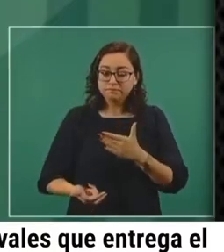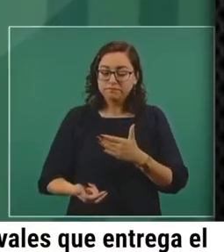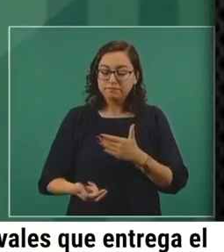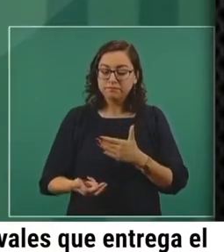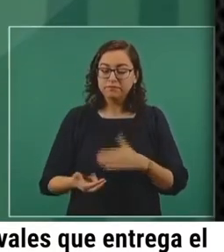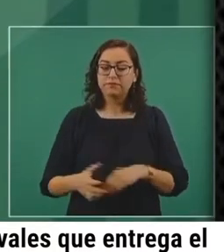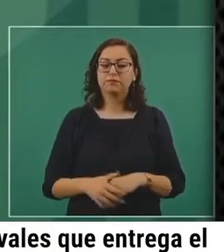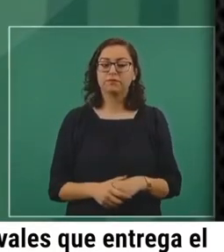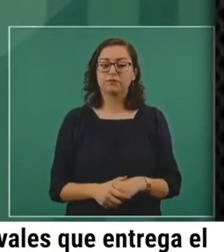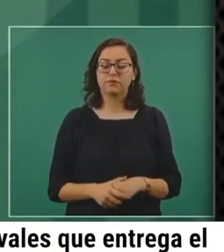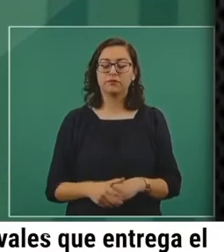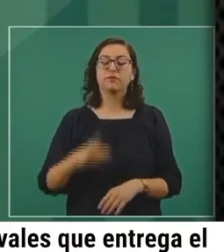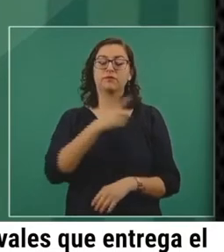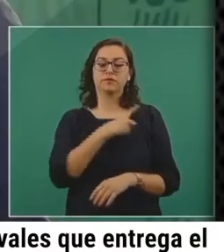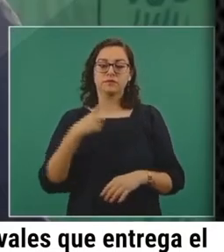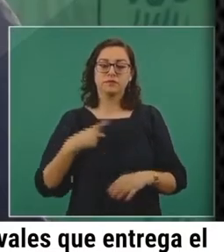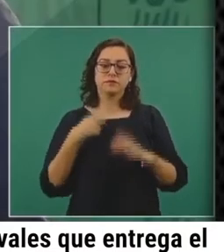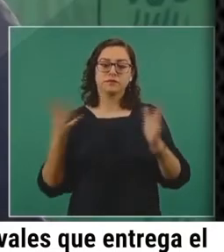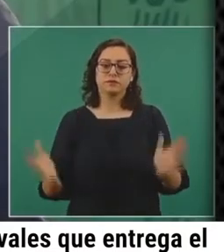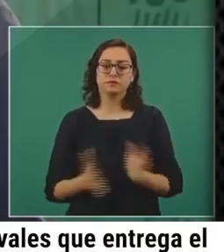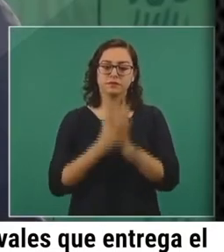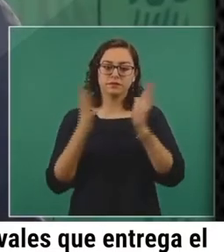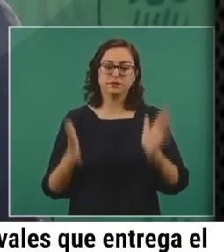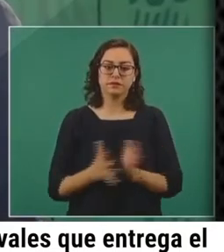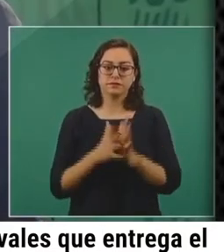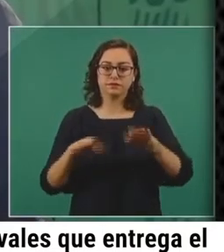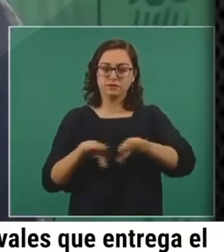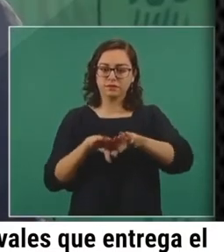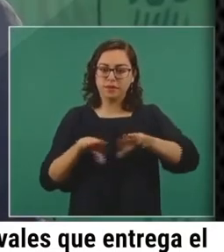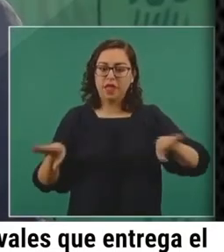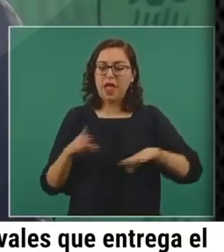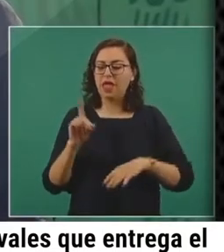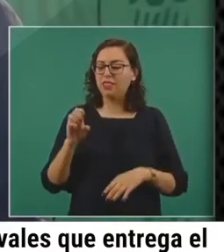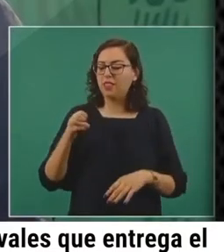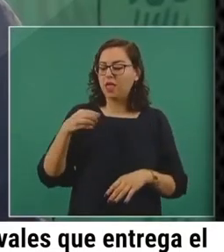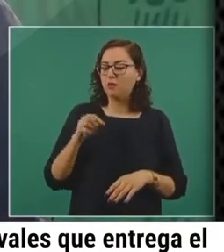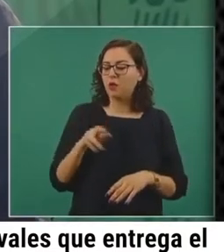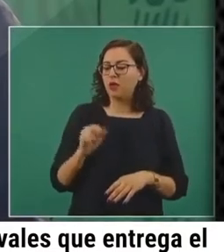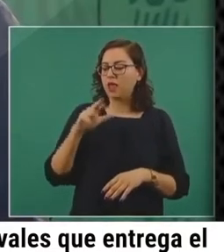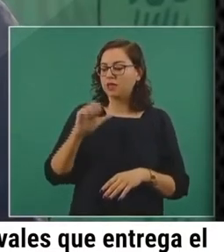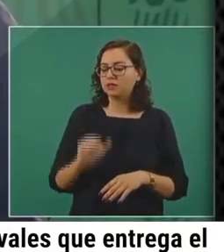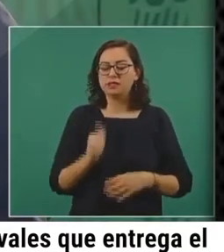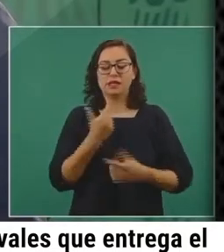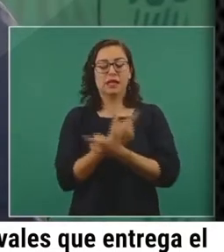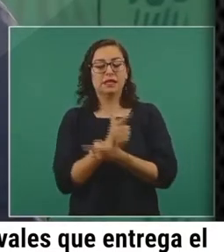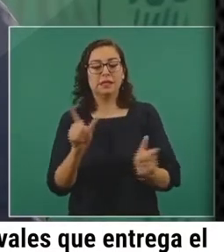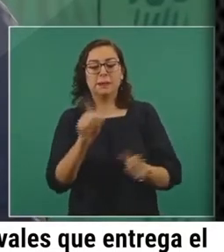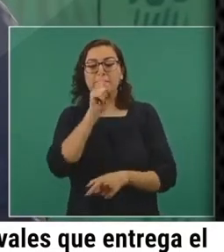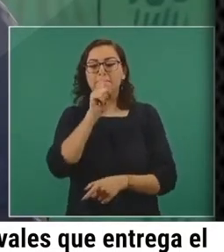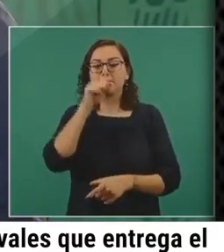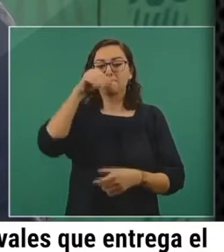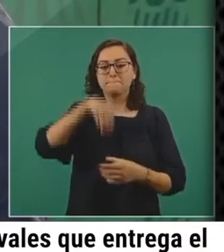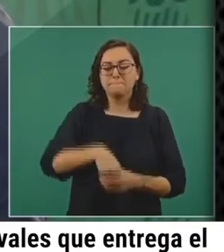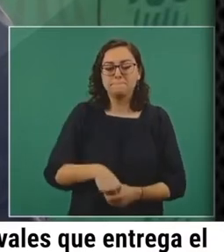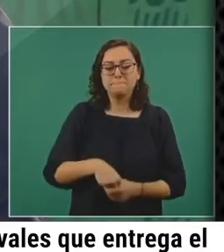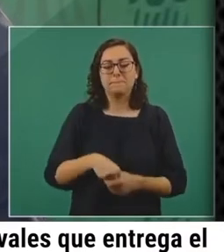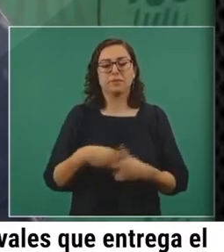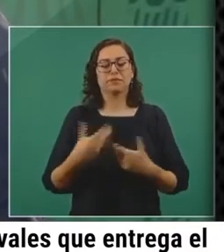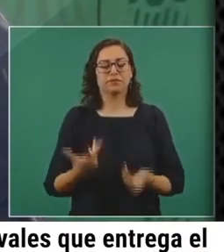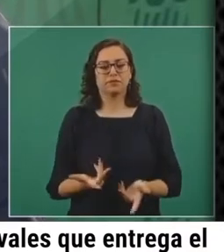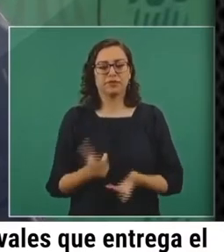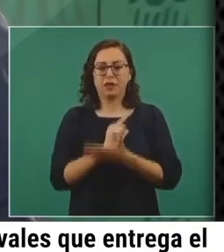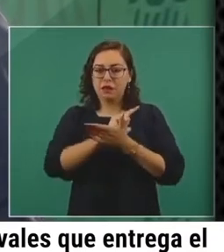y que haya democracia, que el voto sea libre, secreto, elecciones limpias,